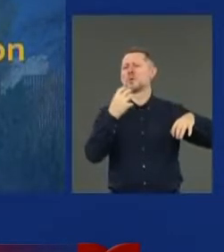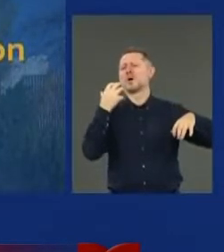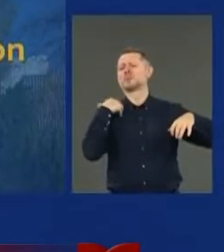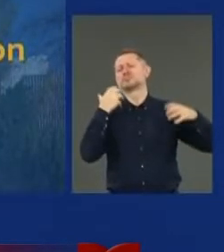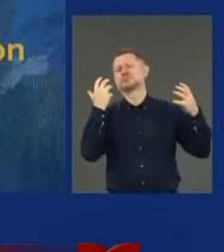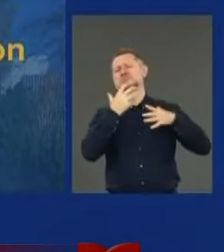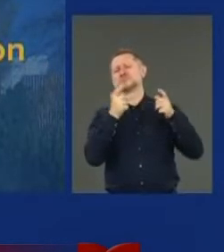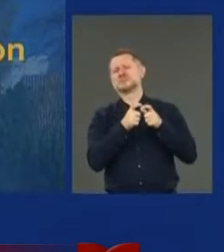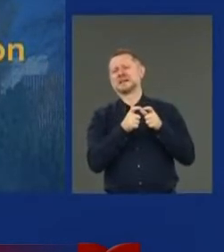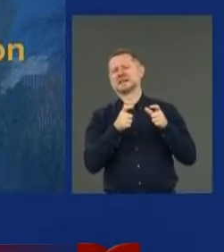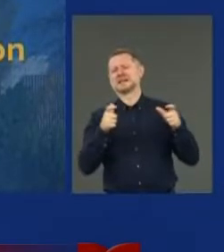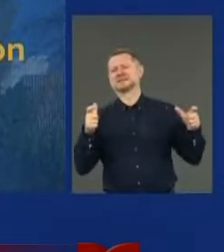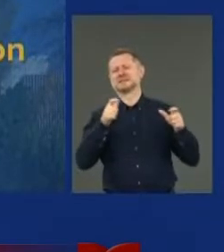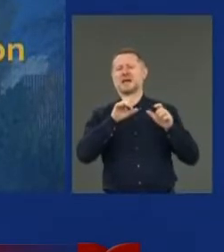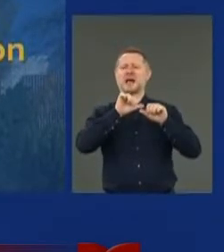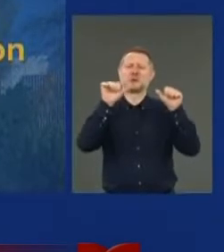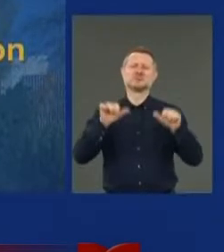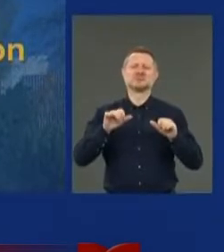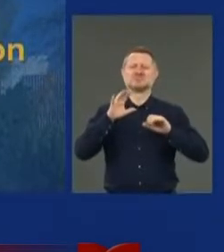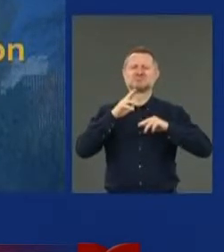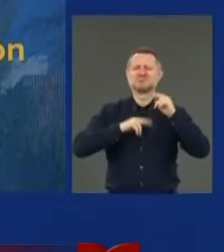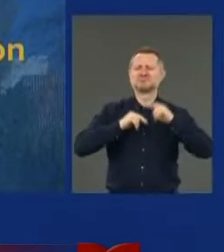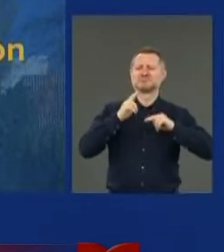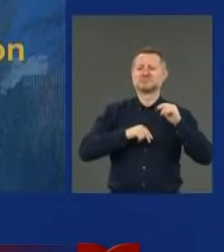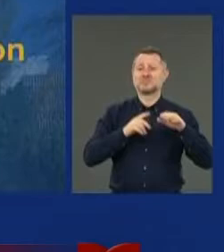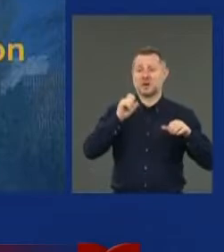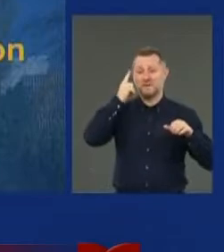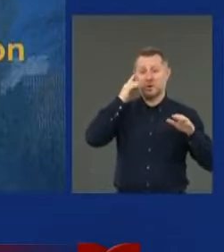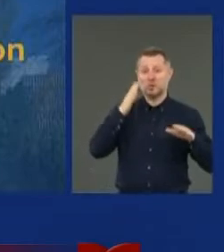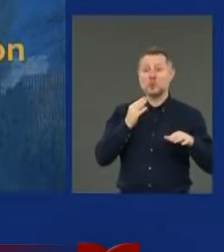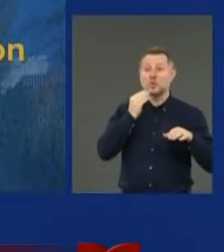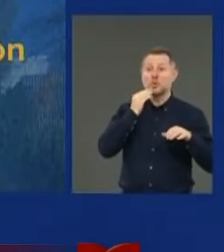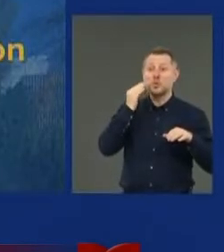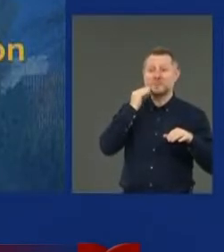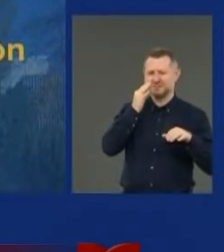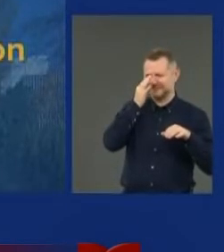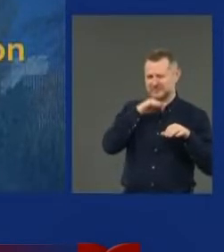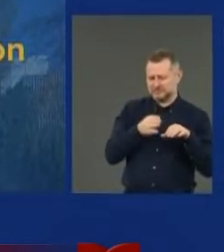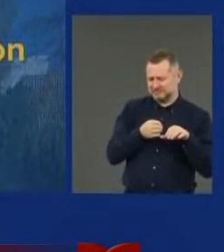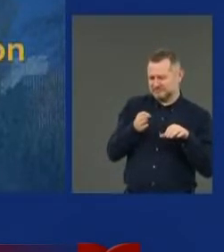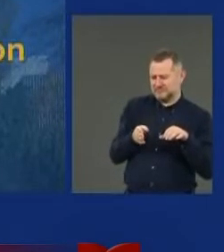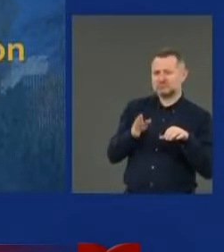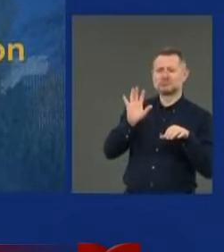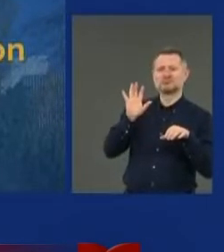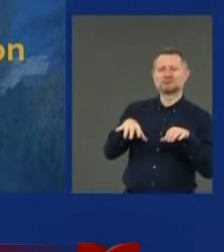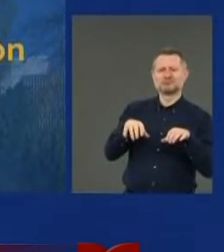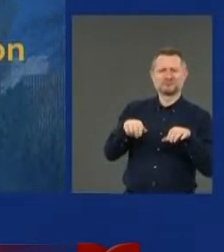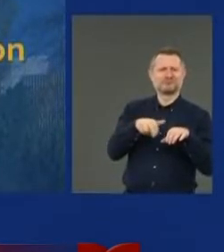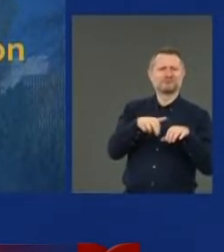Dice que es una, por supuesto, una gran obra arquitectónica.